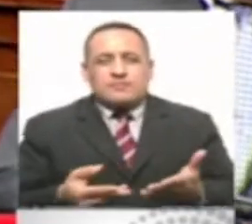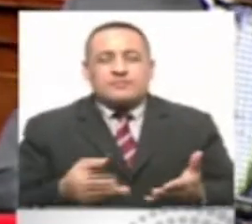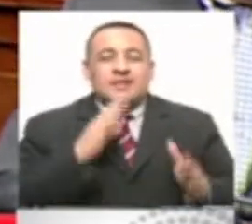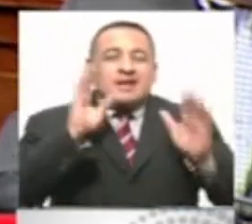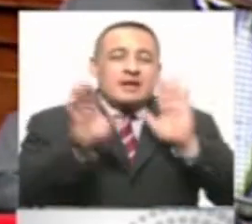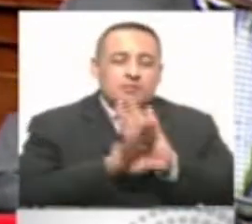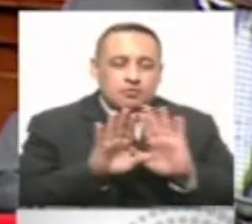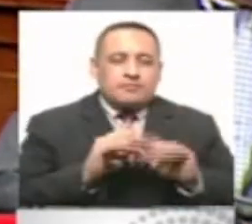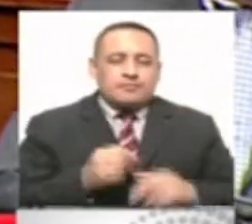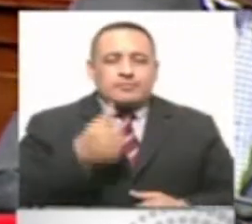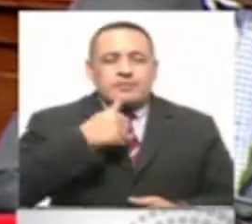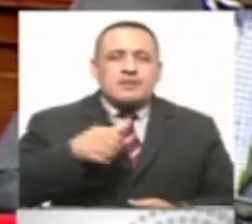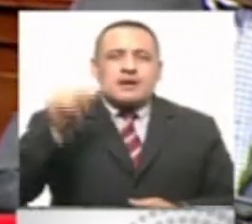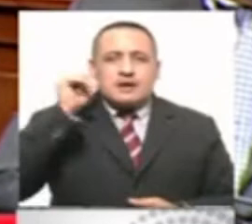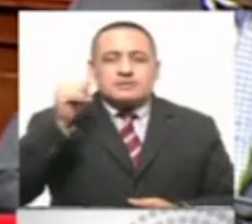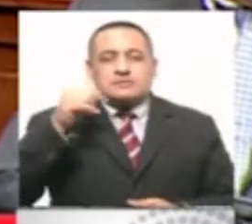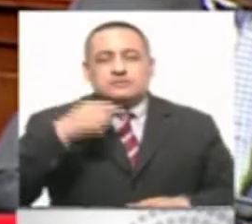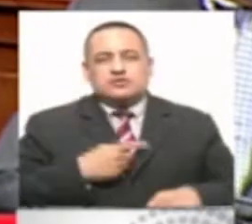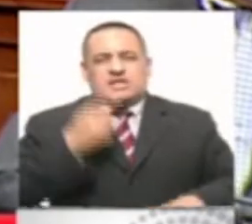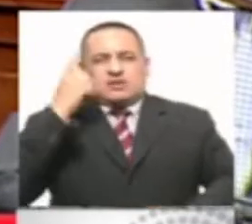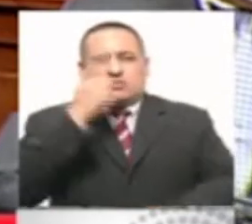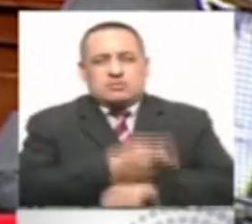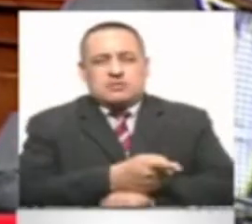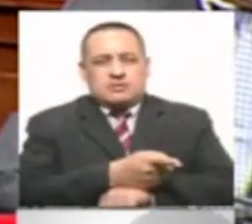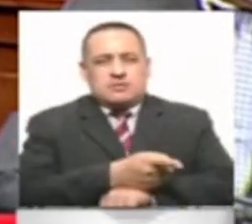Si el día de ayer denunciábamos